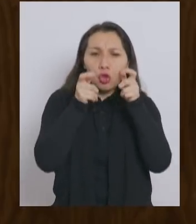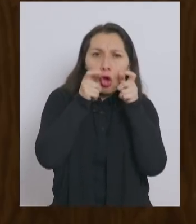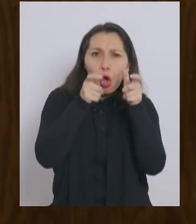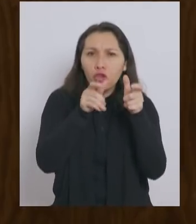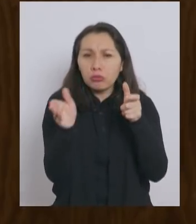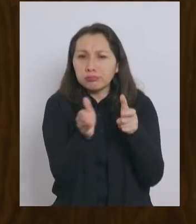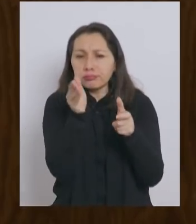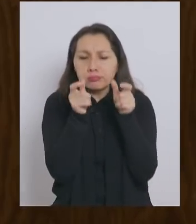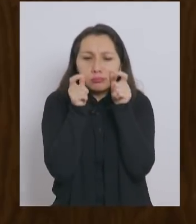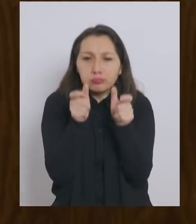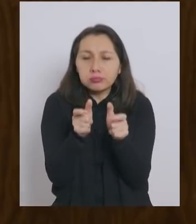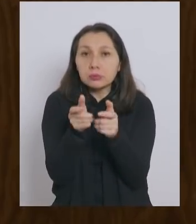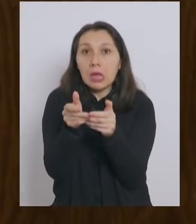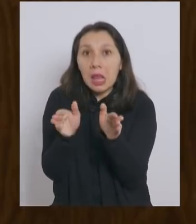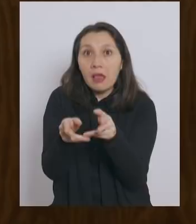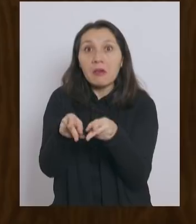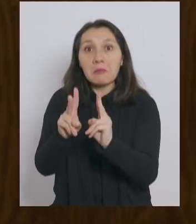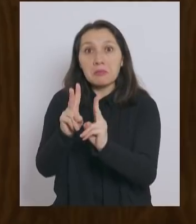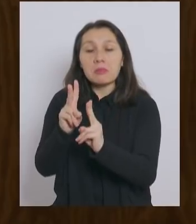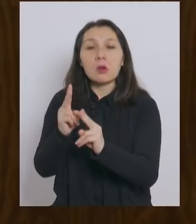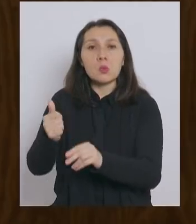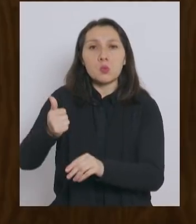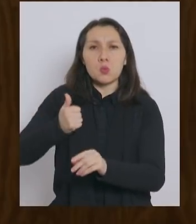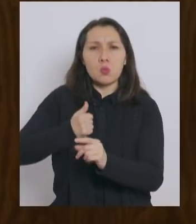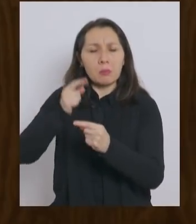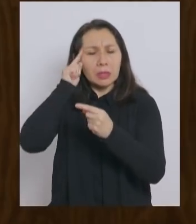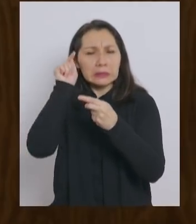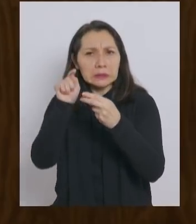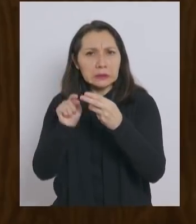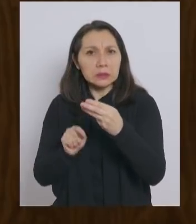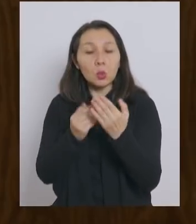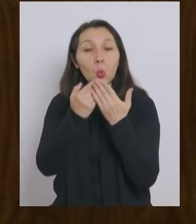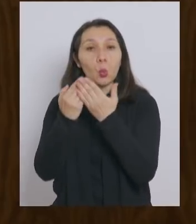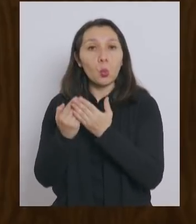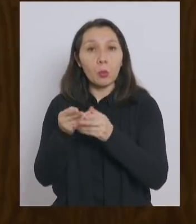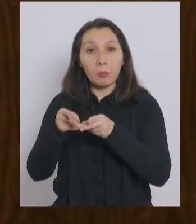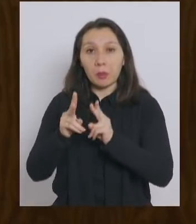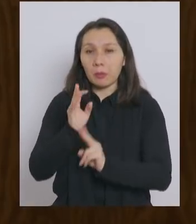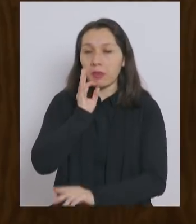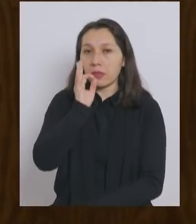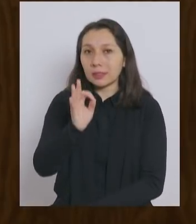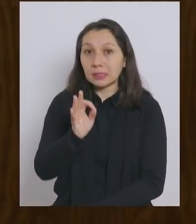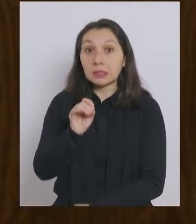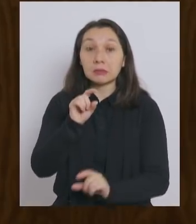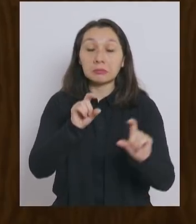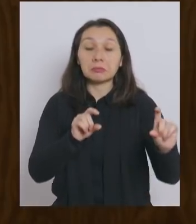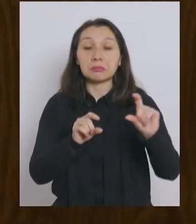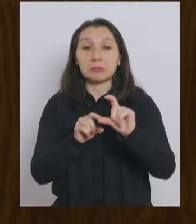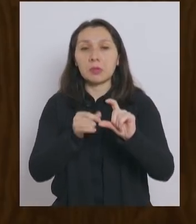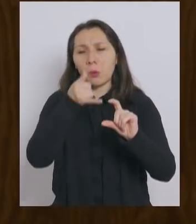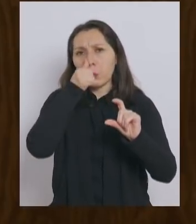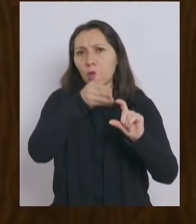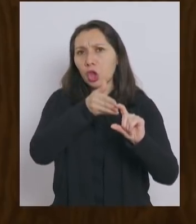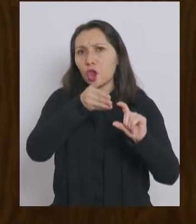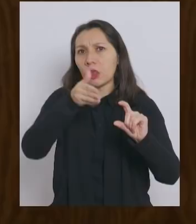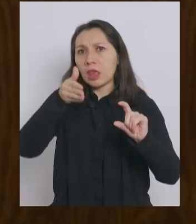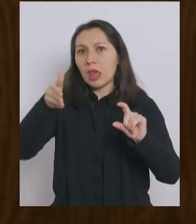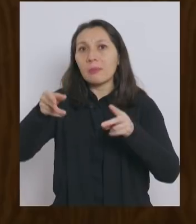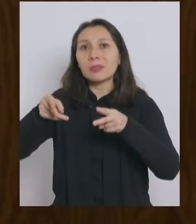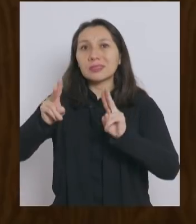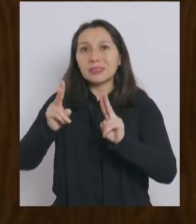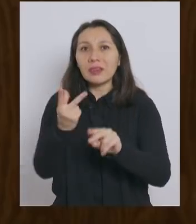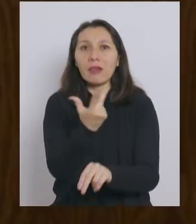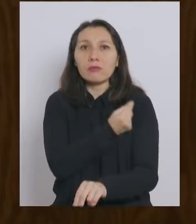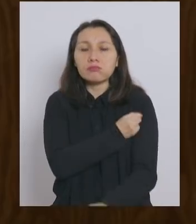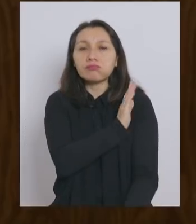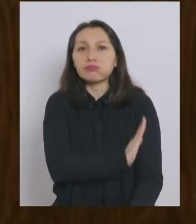proceso, controles de liberación y que cumpla con las especificaciones y los estudios que permiten decir cuál es el periodo de vida útil de la vacuna.